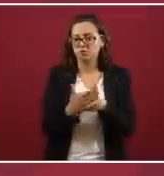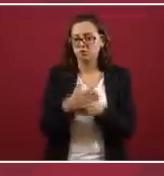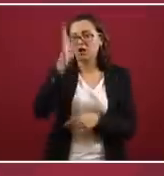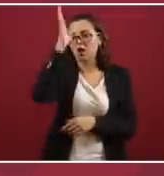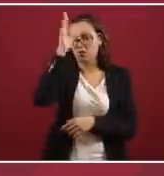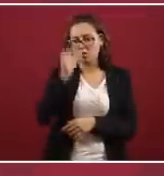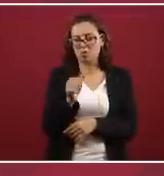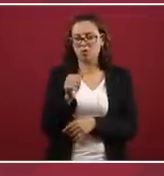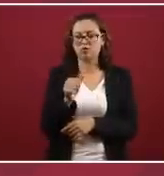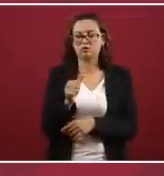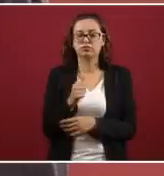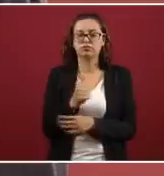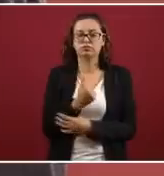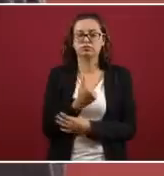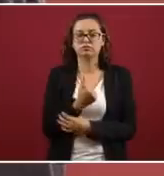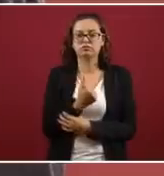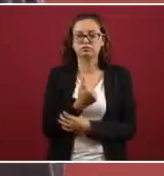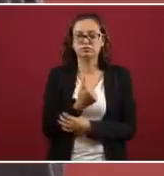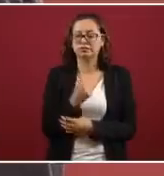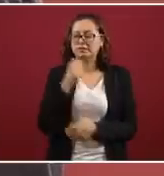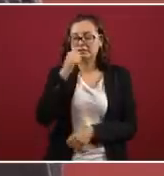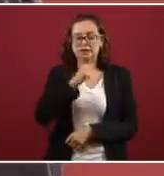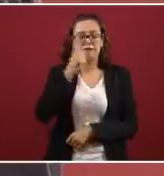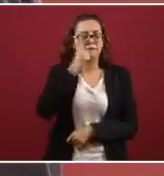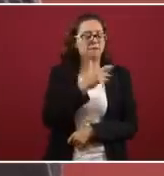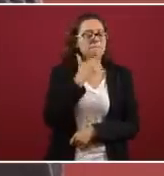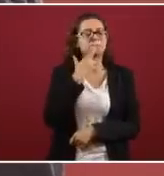Es mejor convencer a todos,